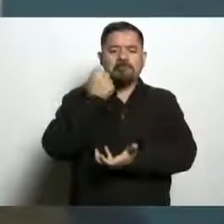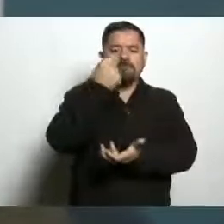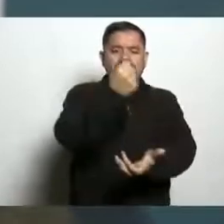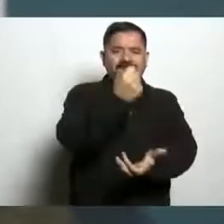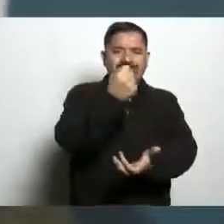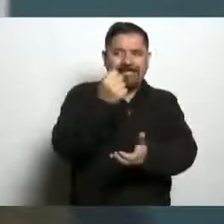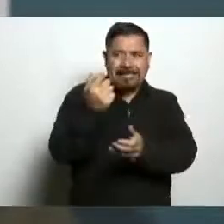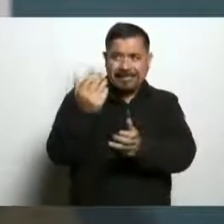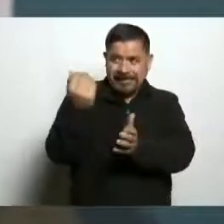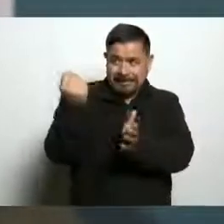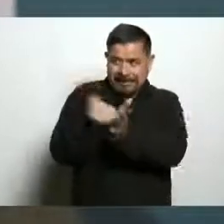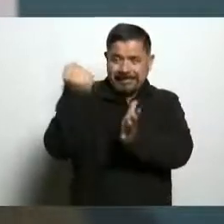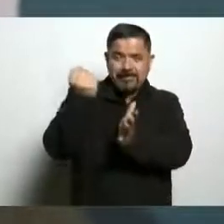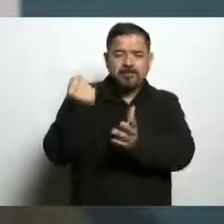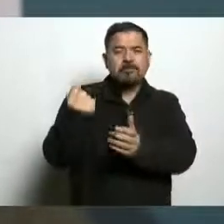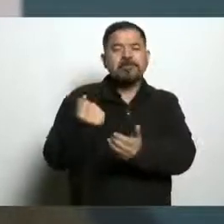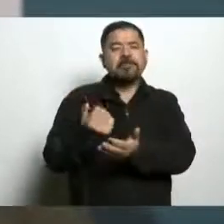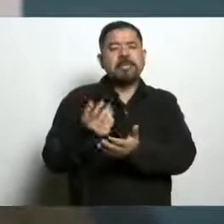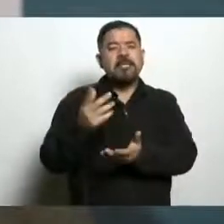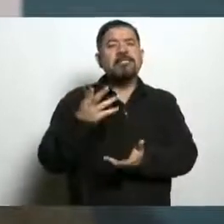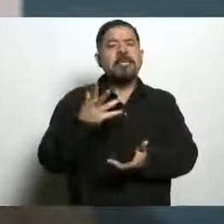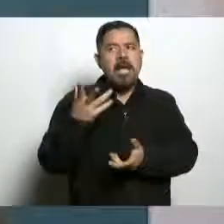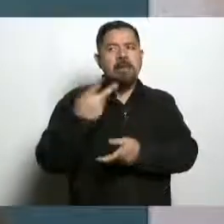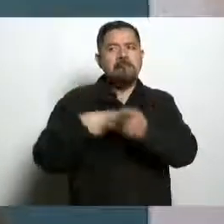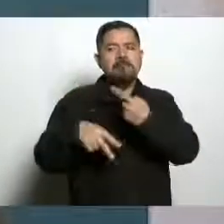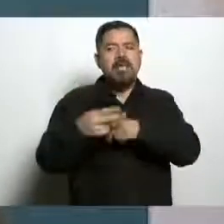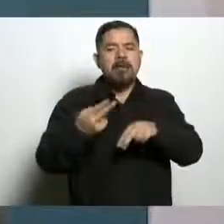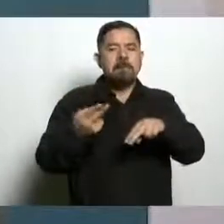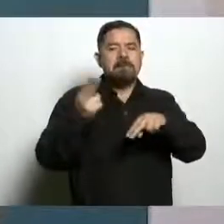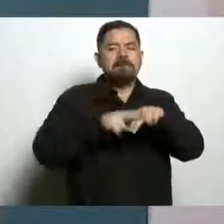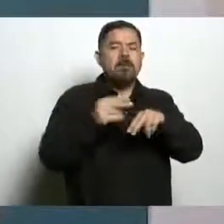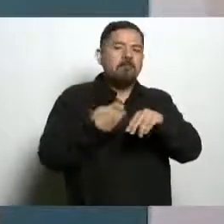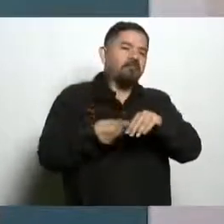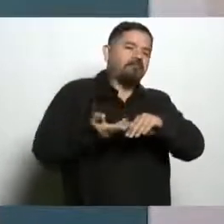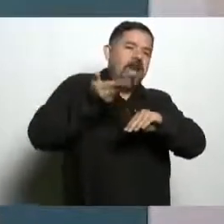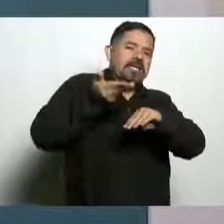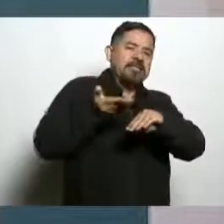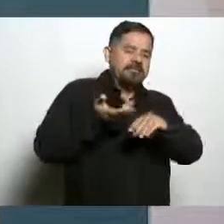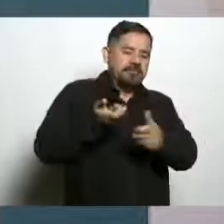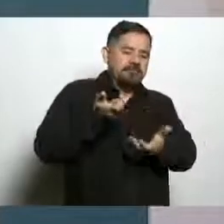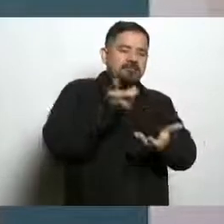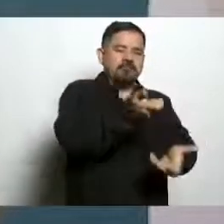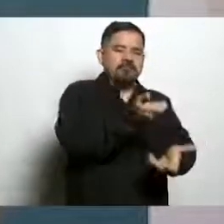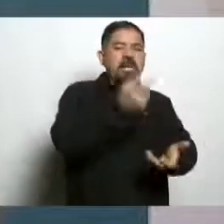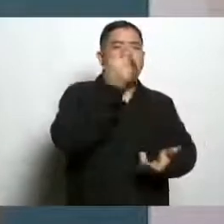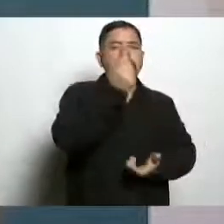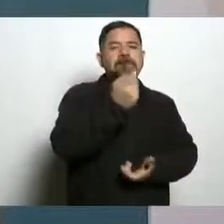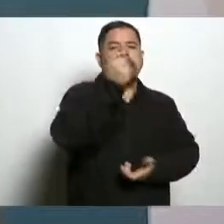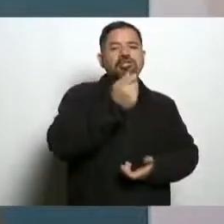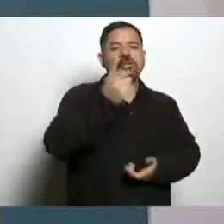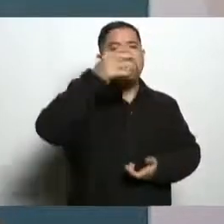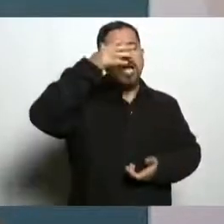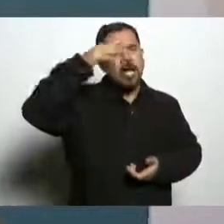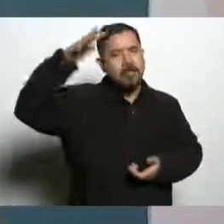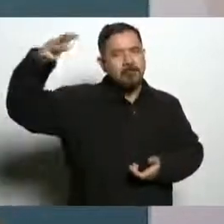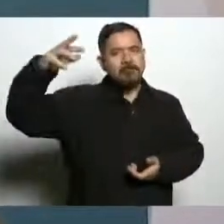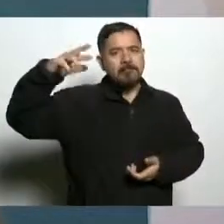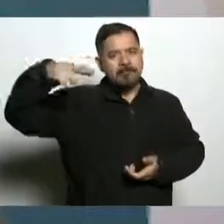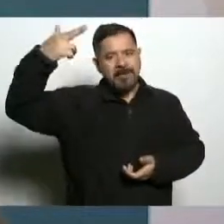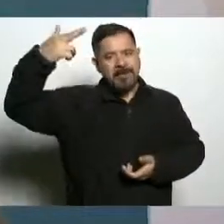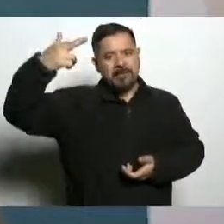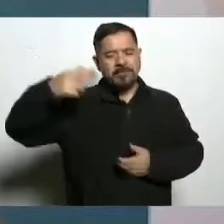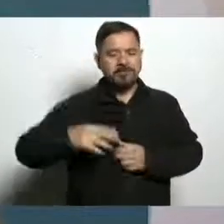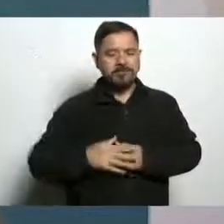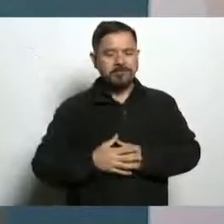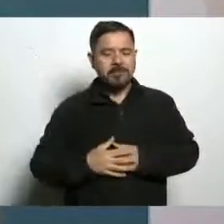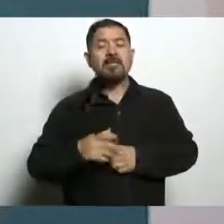contemplado un incremento. Además, ya la pensión a adultos mayores, la